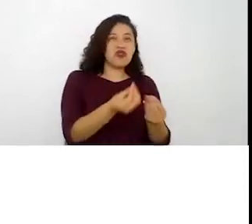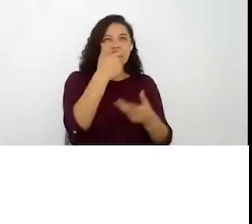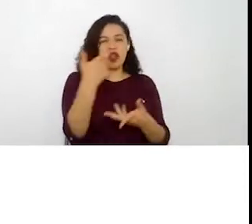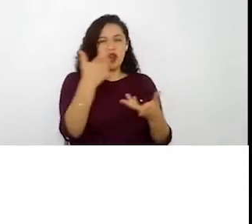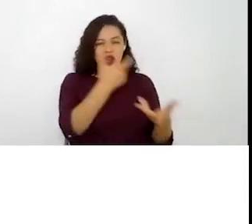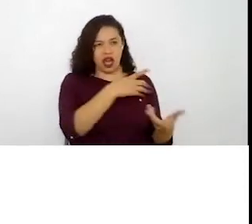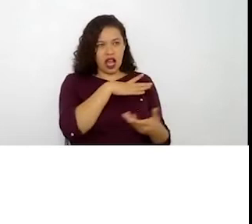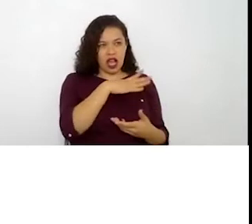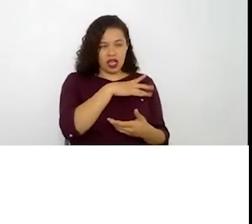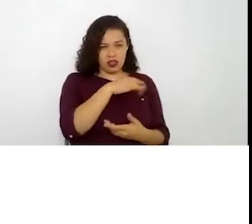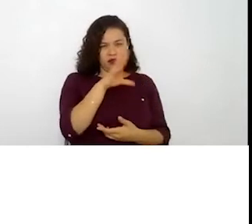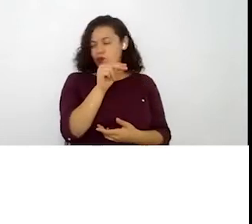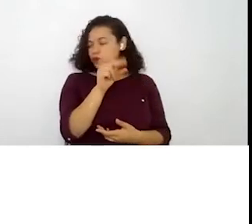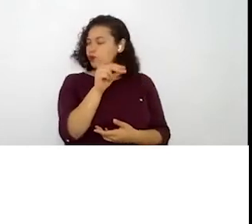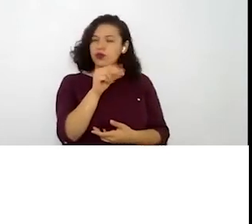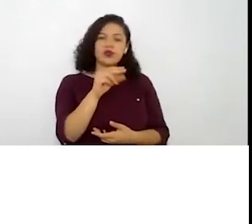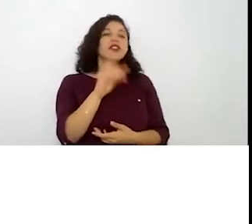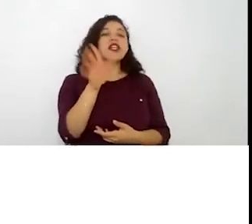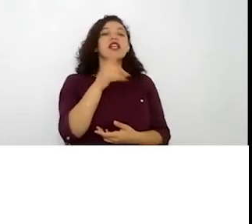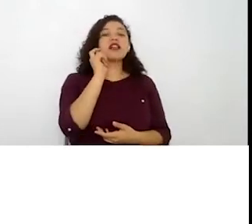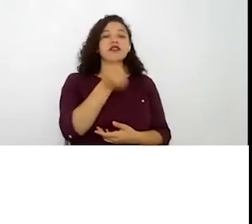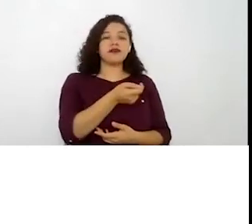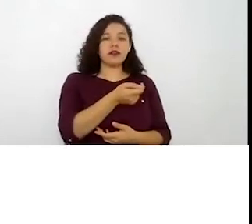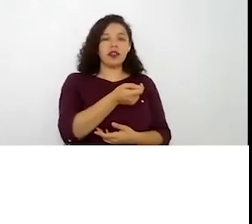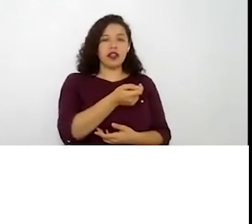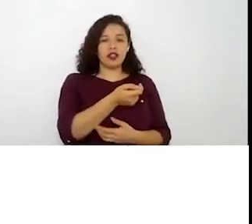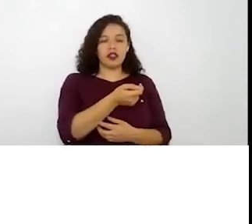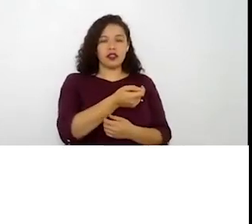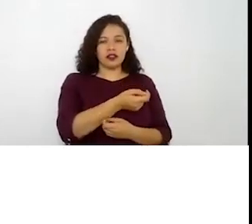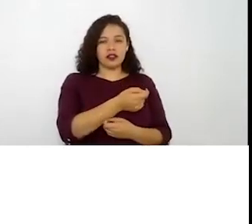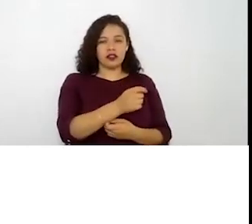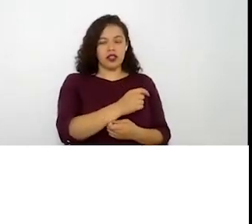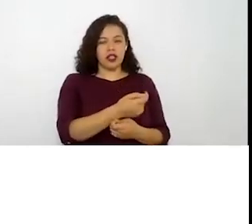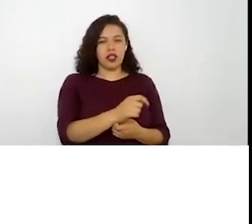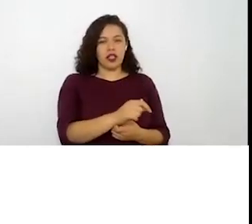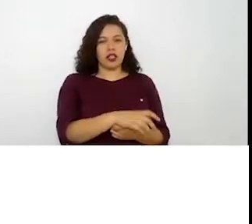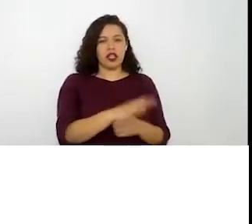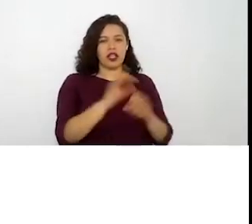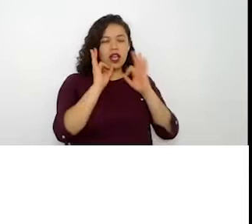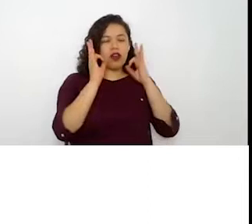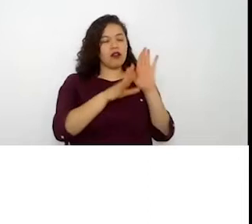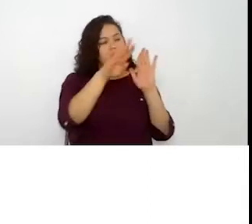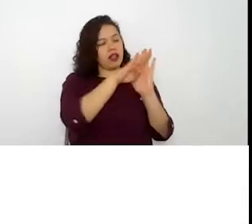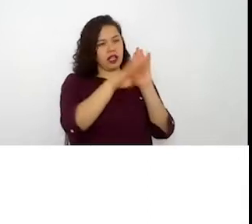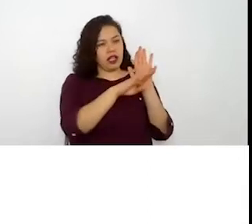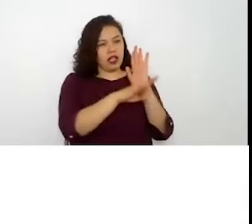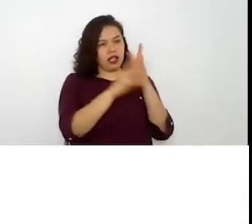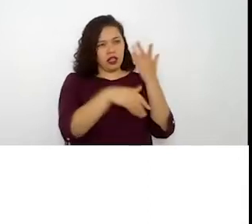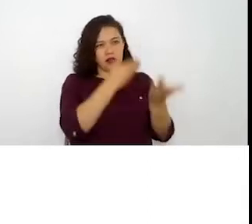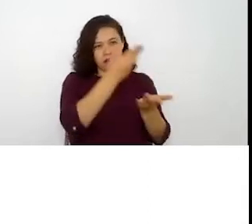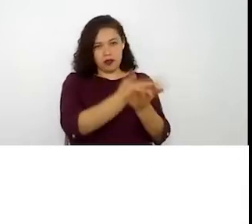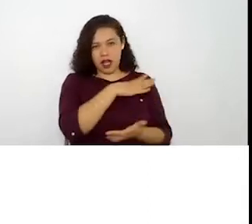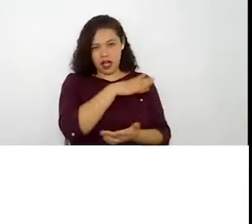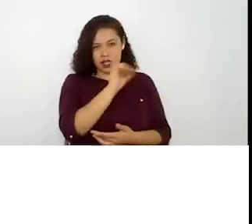como institución no quiere decir que esta es la forma en que nuestro objeto estatutario está siendo planteado